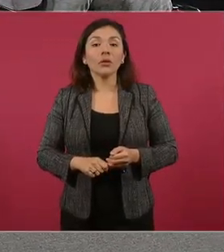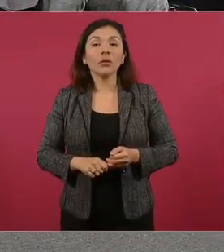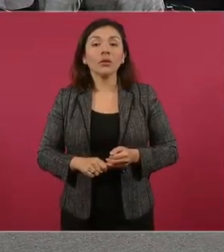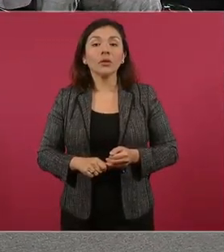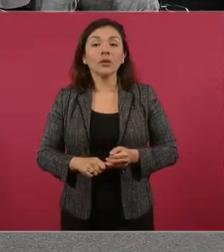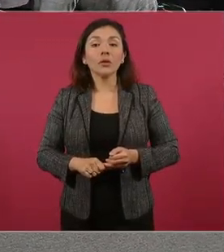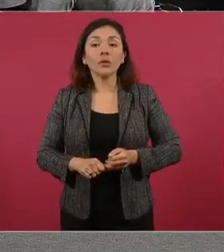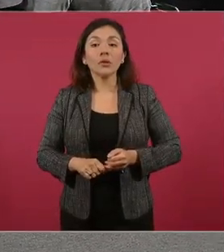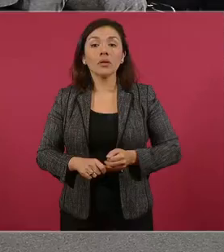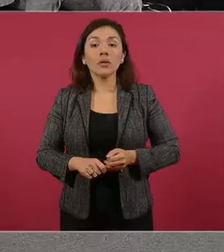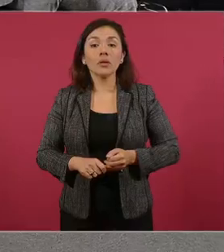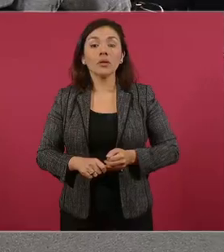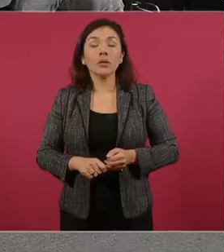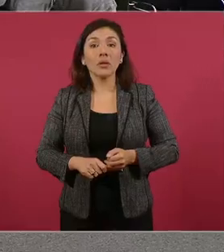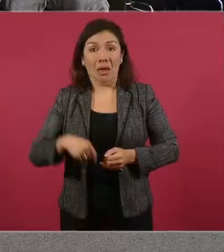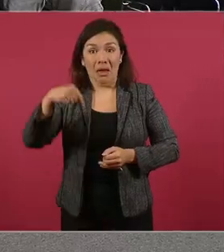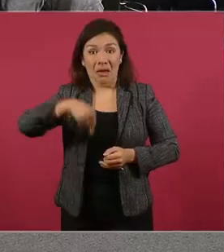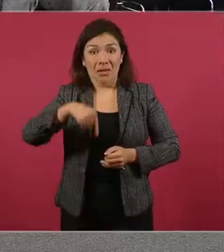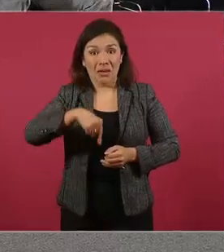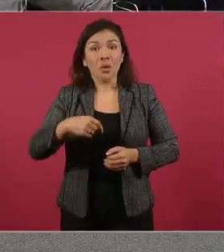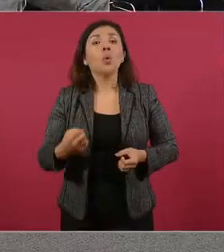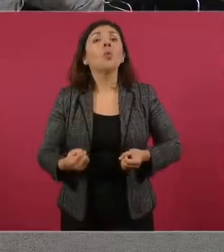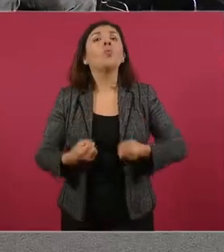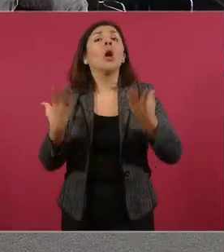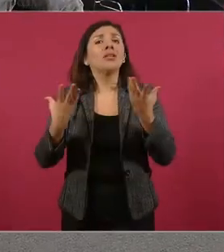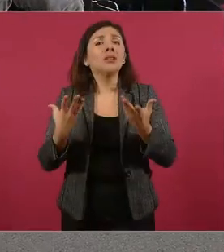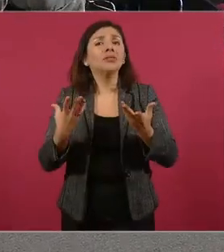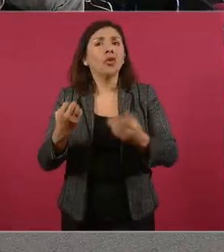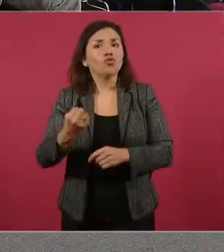Sí. ¿Y cuántas llevamos nosotros ya?